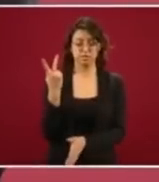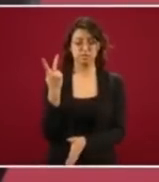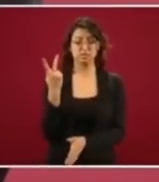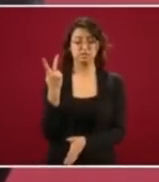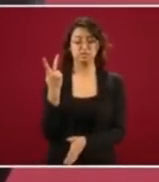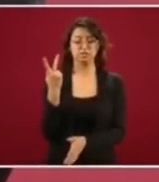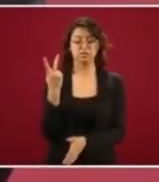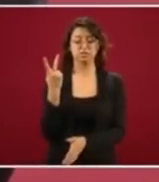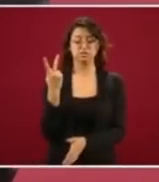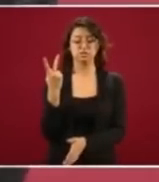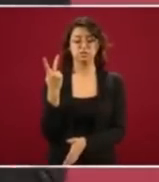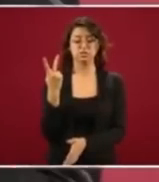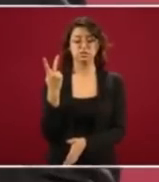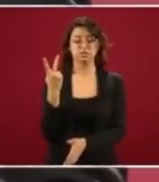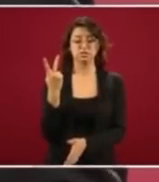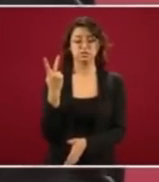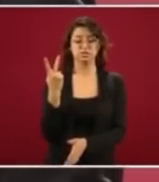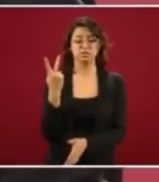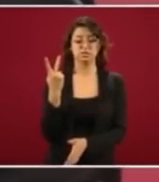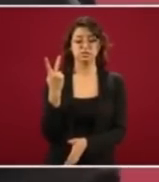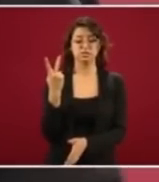el